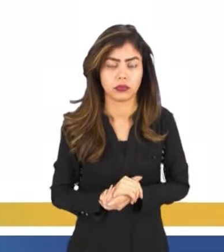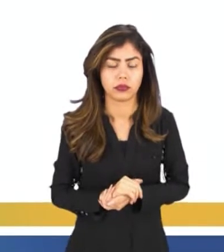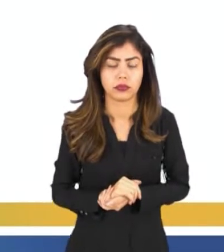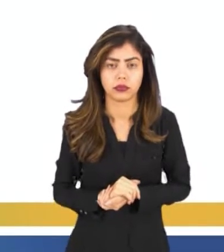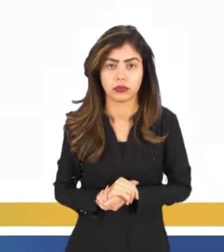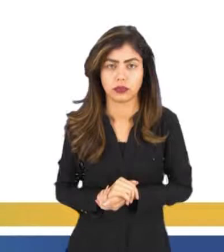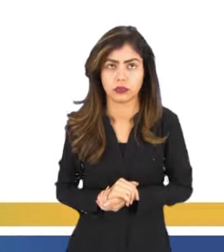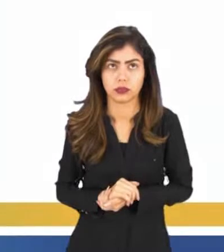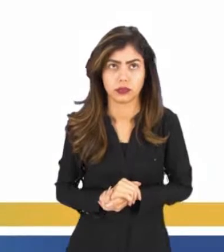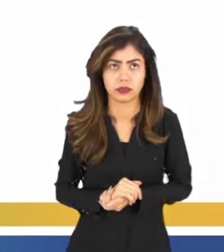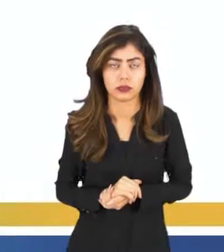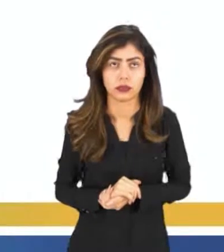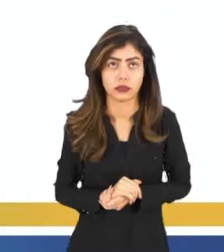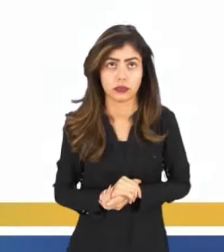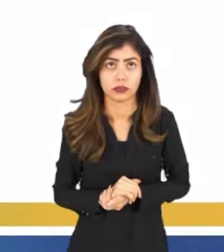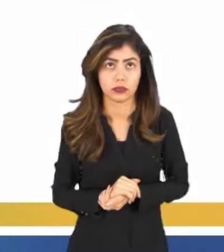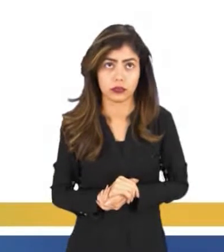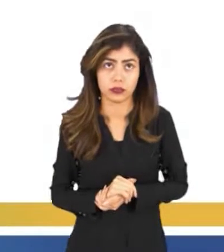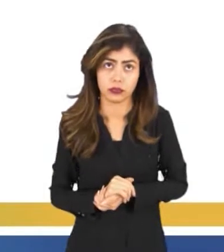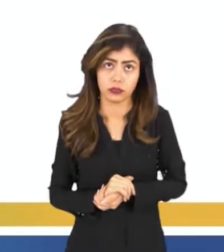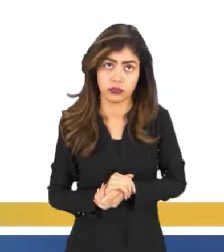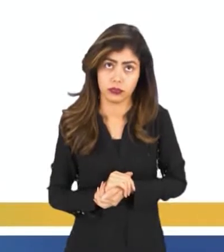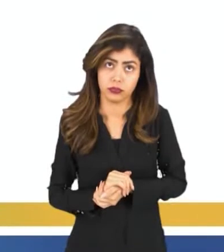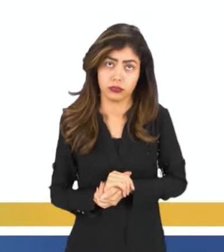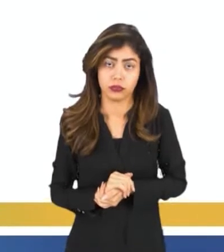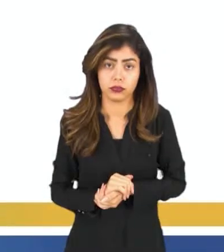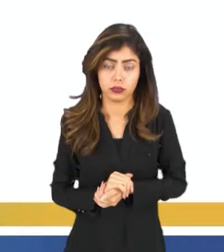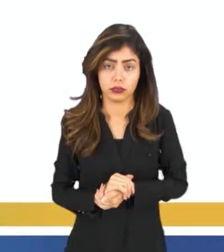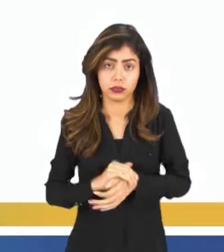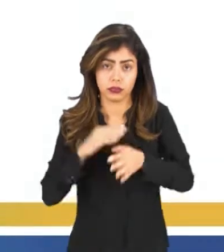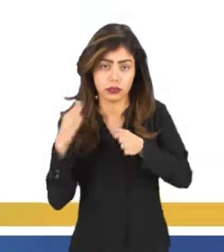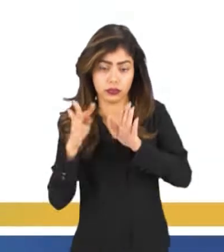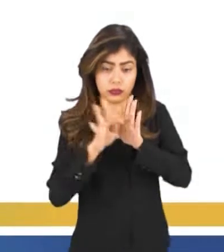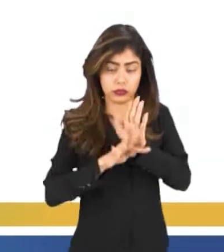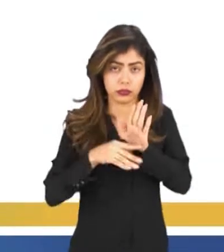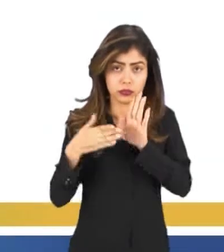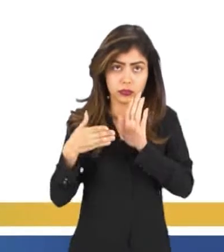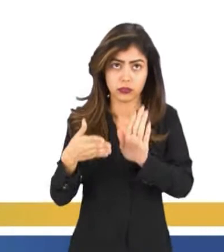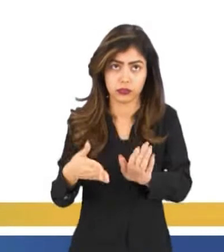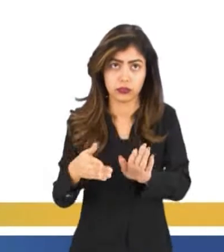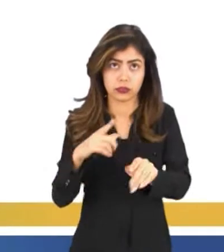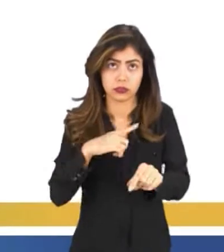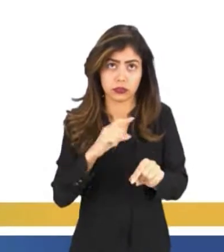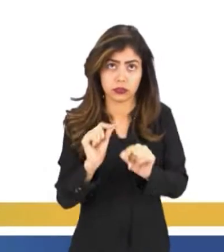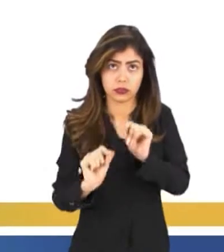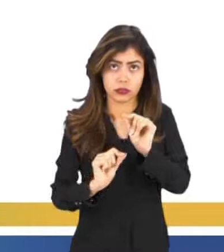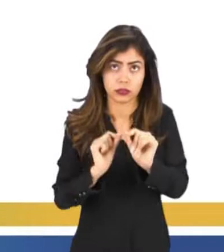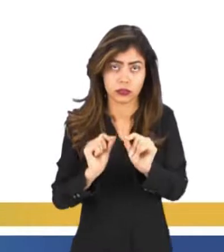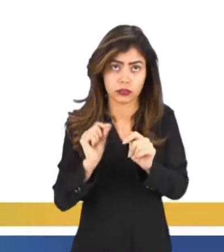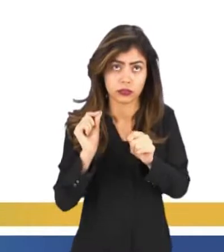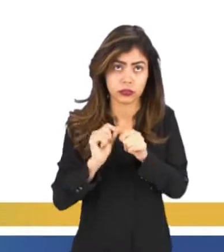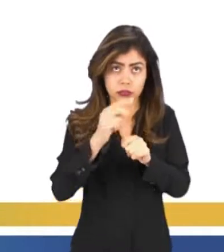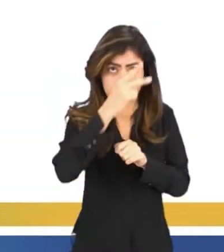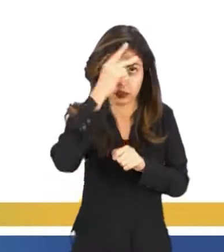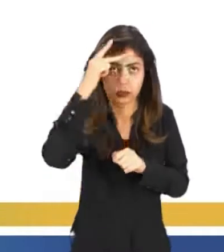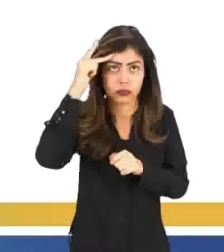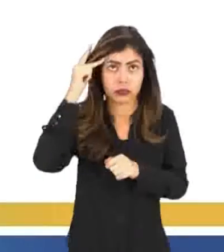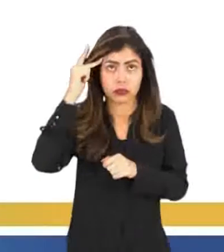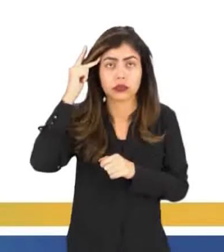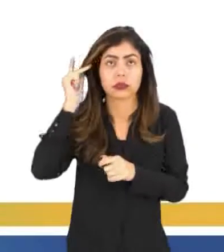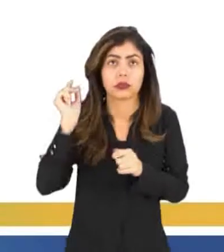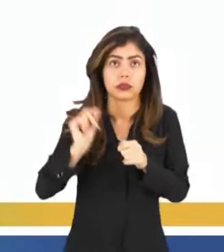medio ambiente el propósito de este texto es hacer con que las personas